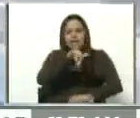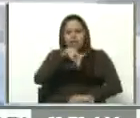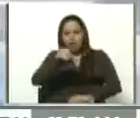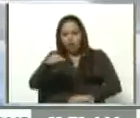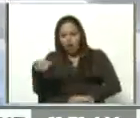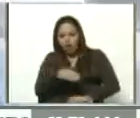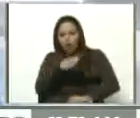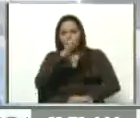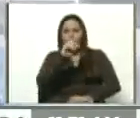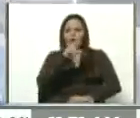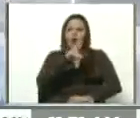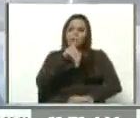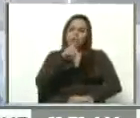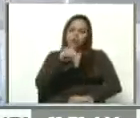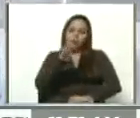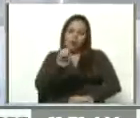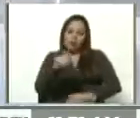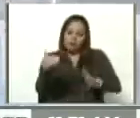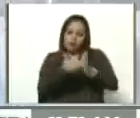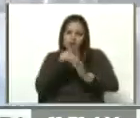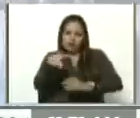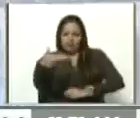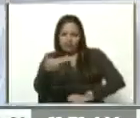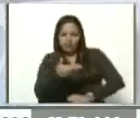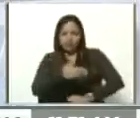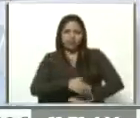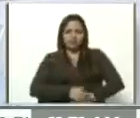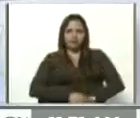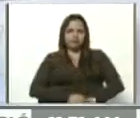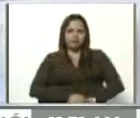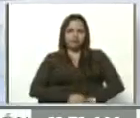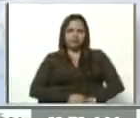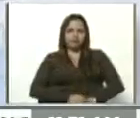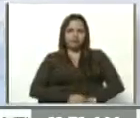acompañando en el estudio de Venezolana Televisión. Pausa, Córdoba, ya venimos. Usted no va a decir...